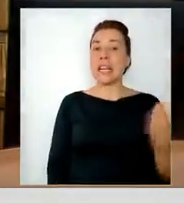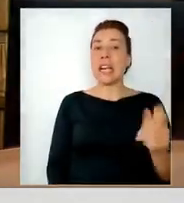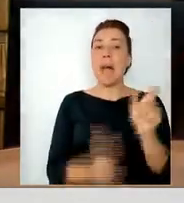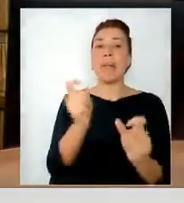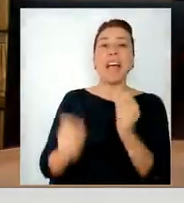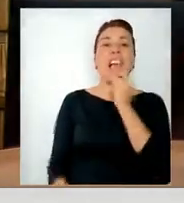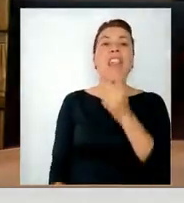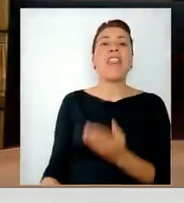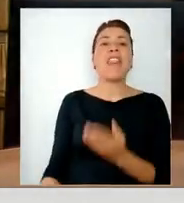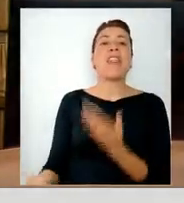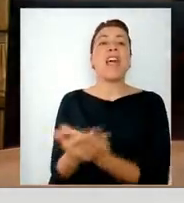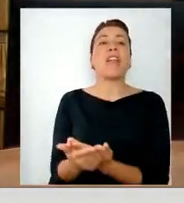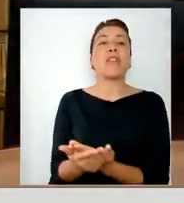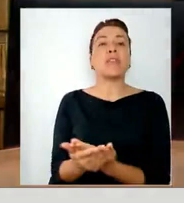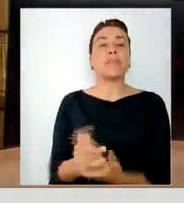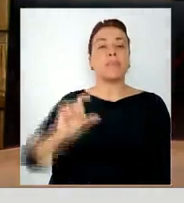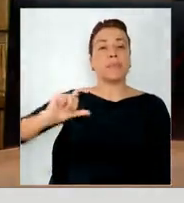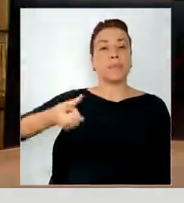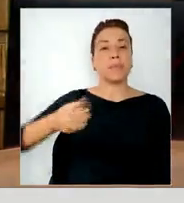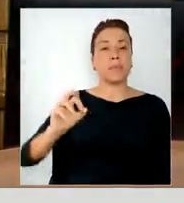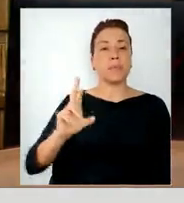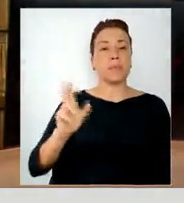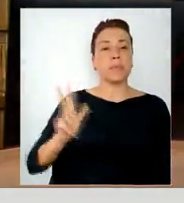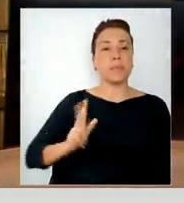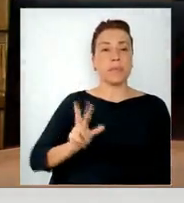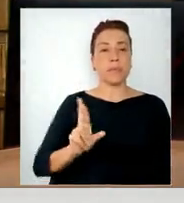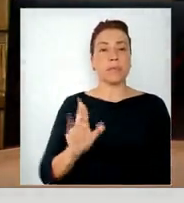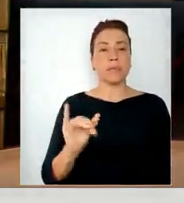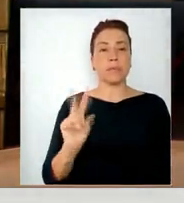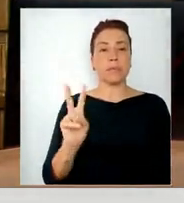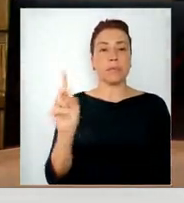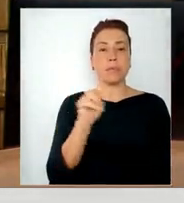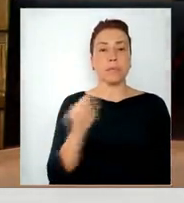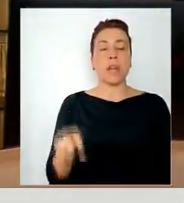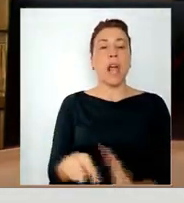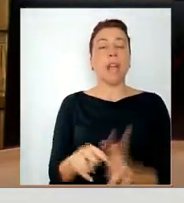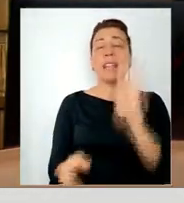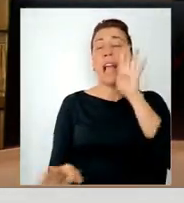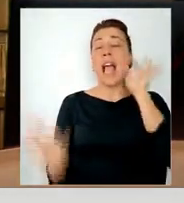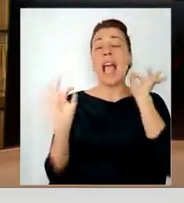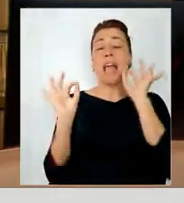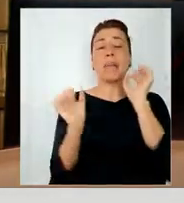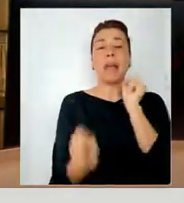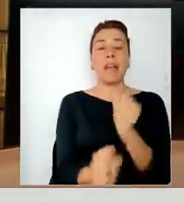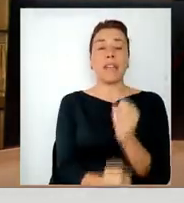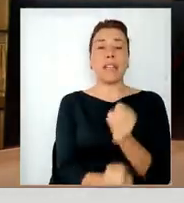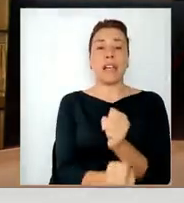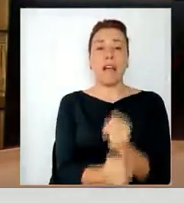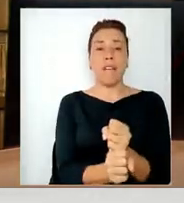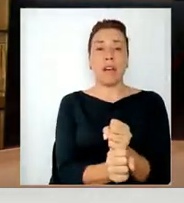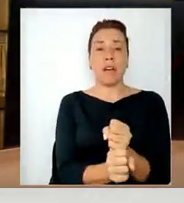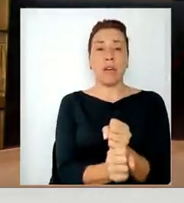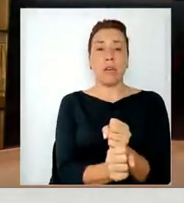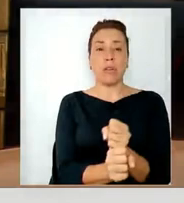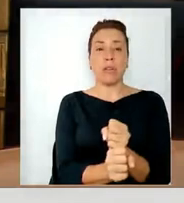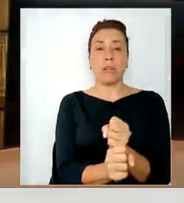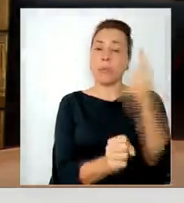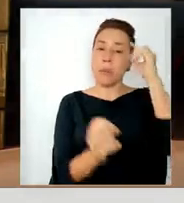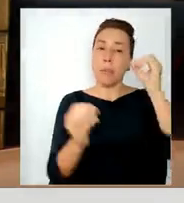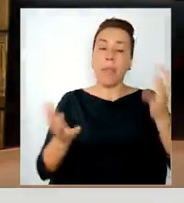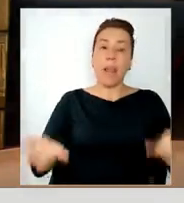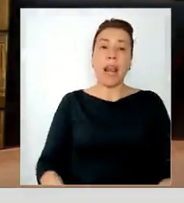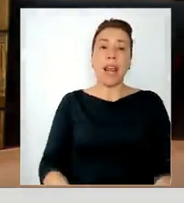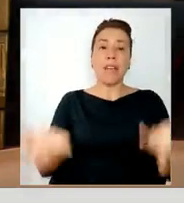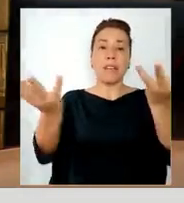gobernador Luciano Rivas que ha hecho una impecable labor para levantar a la región de la